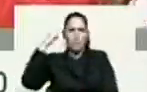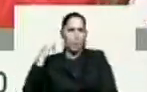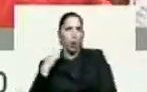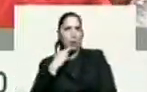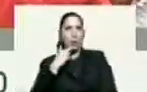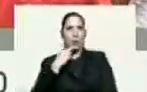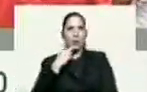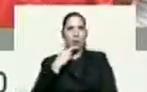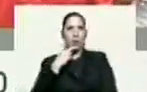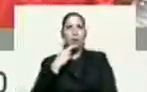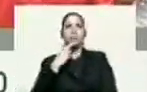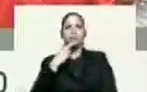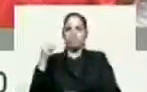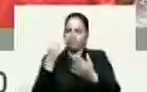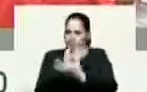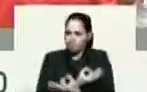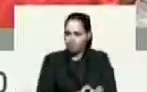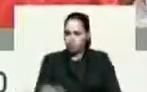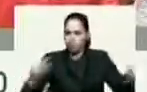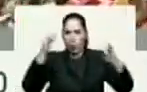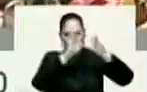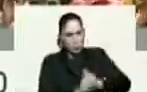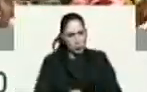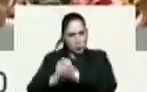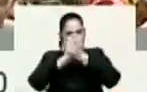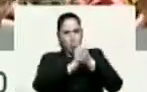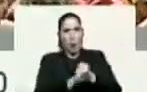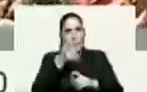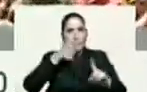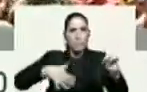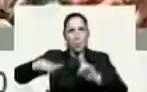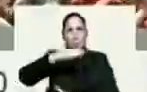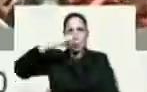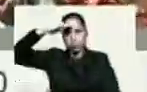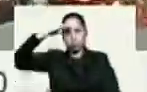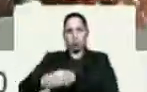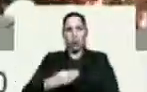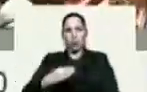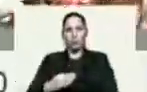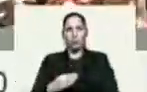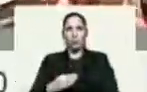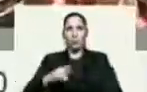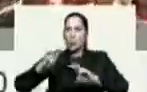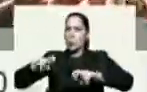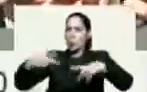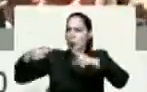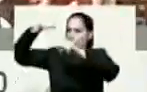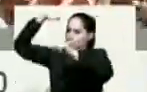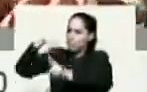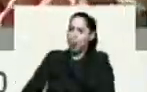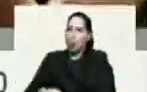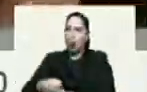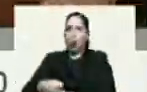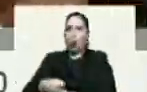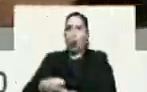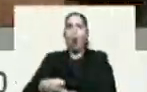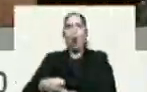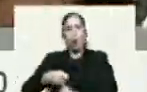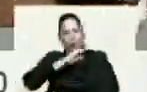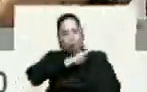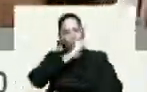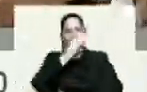Bolivariana, en perfecta unión cívico-militar, le propinó una nueva derrota a la fuerza del